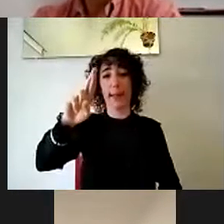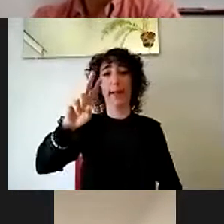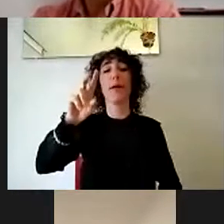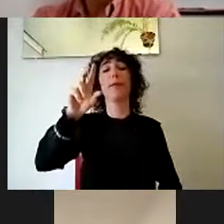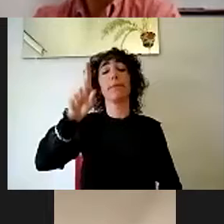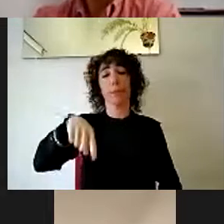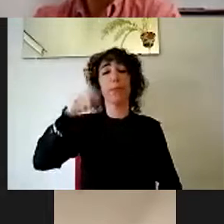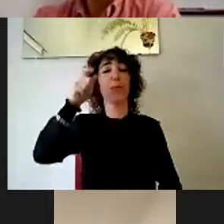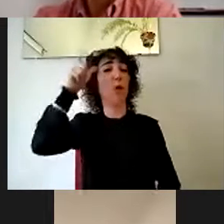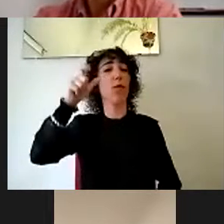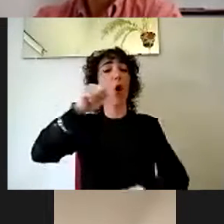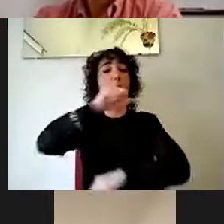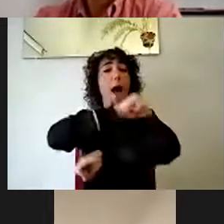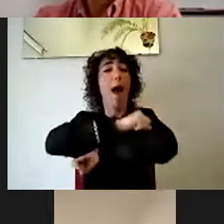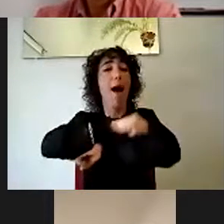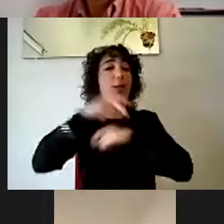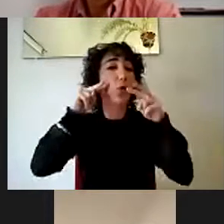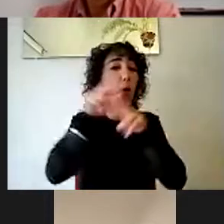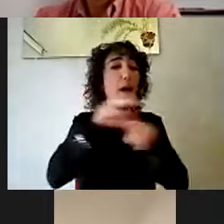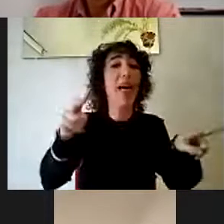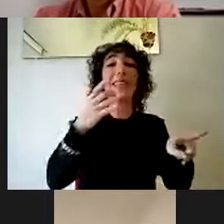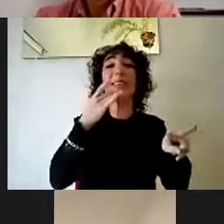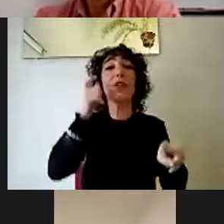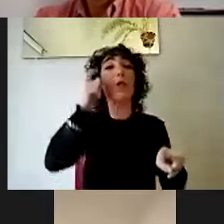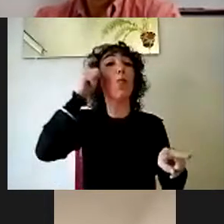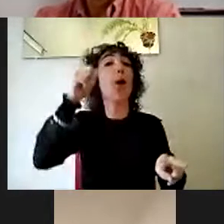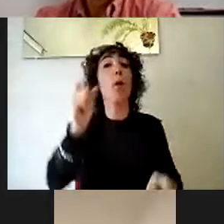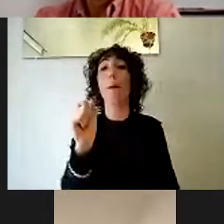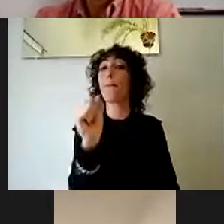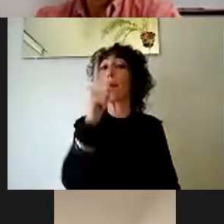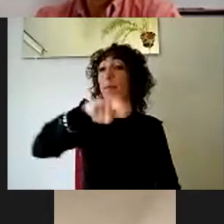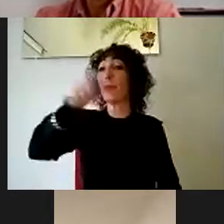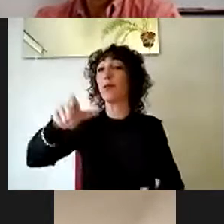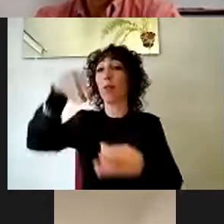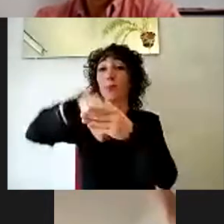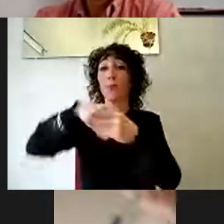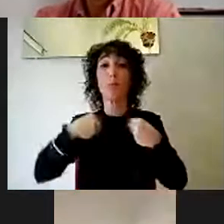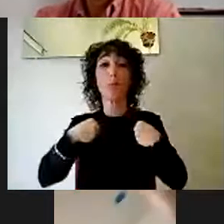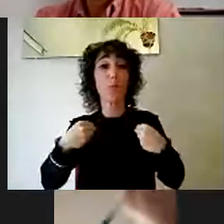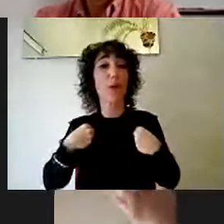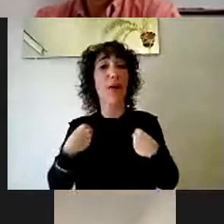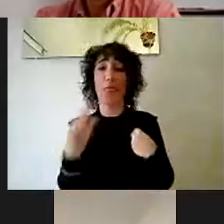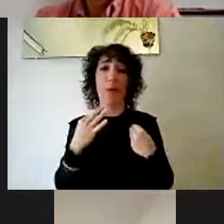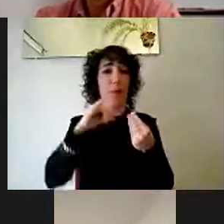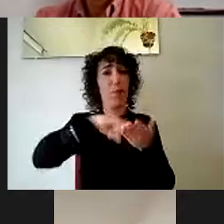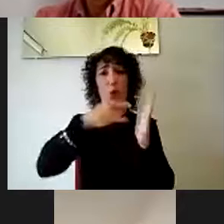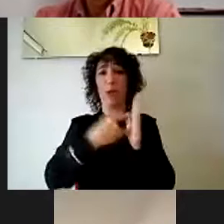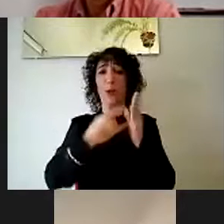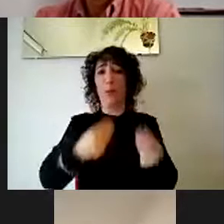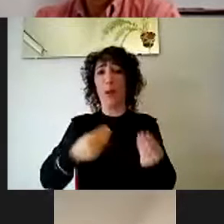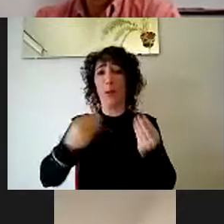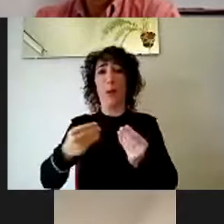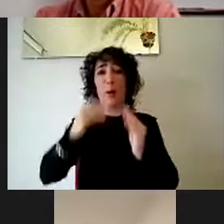que tenga más de 1.000 habitantes a tener los proyectos redactados, porque estamos